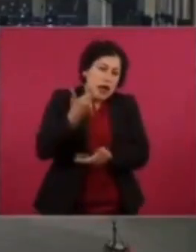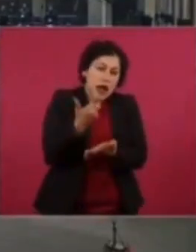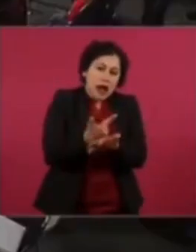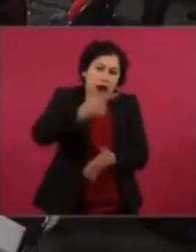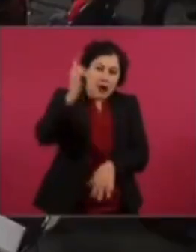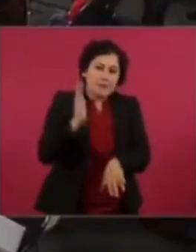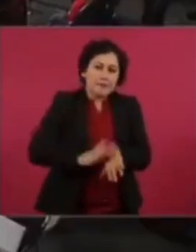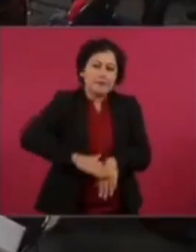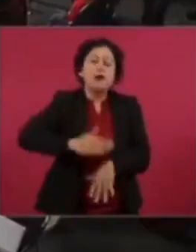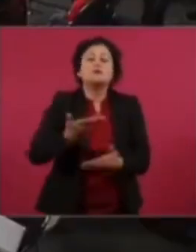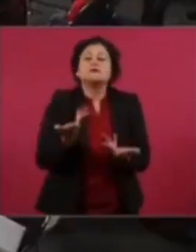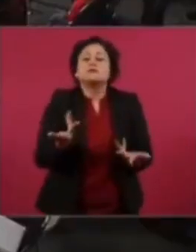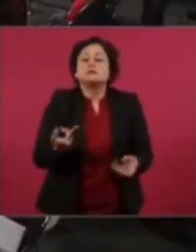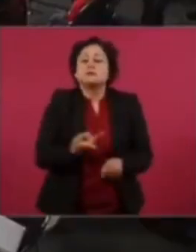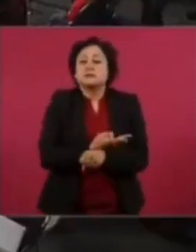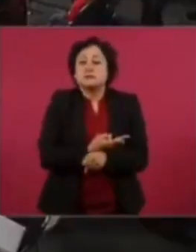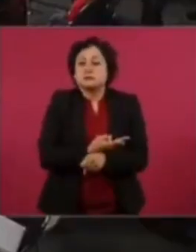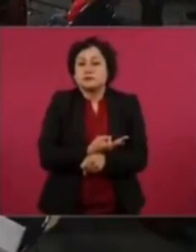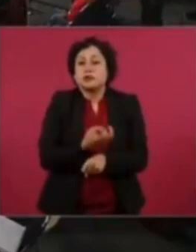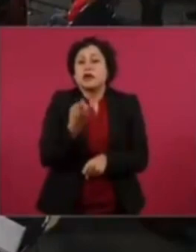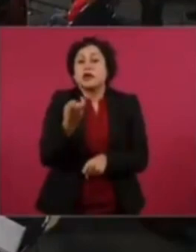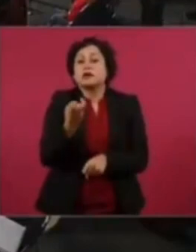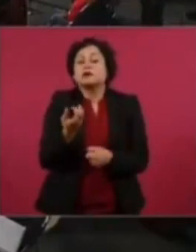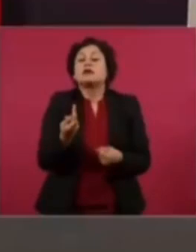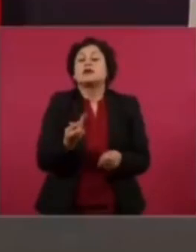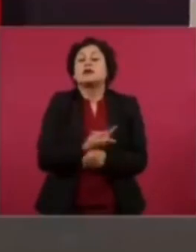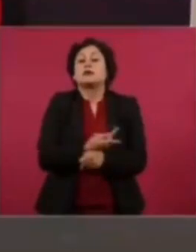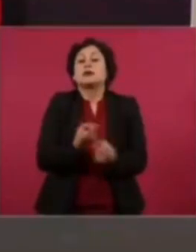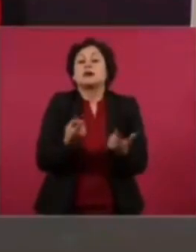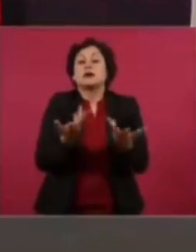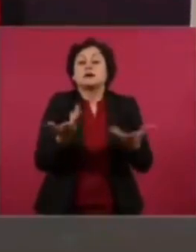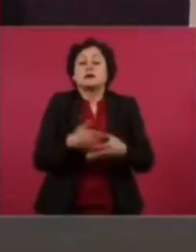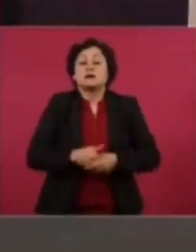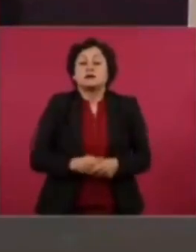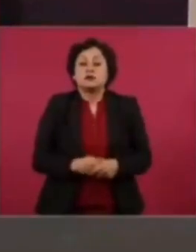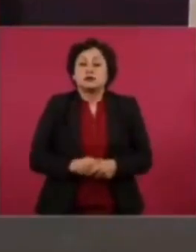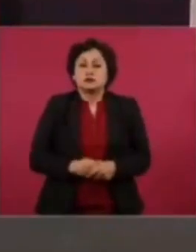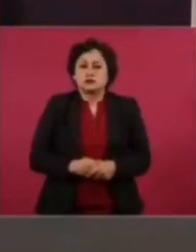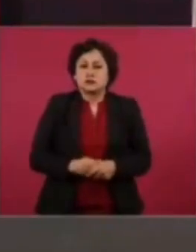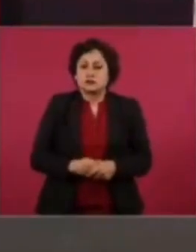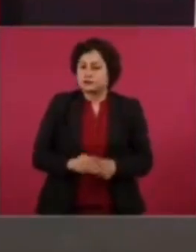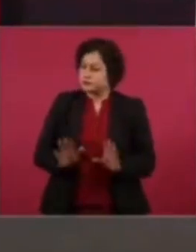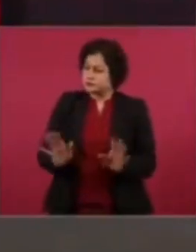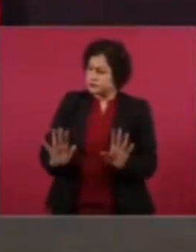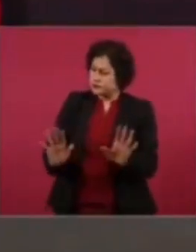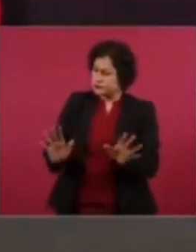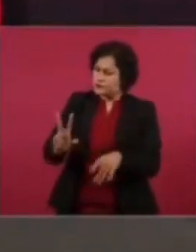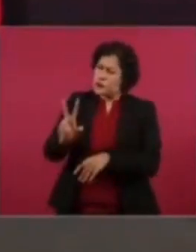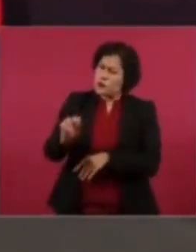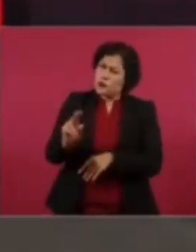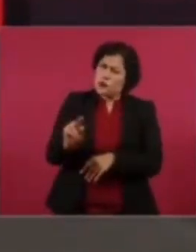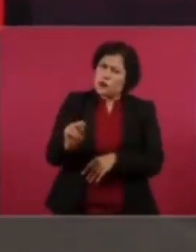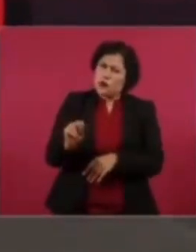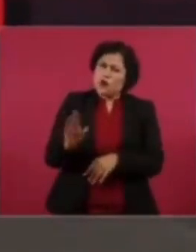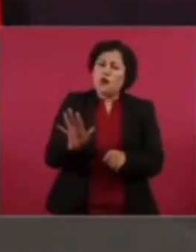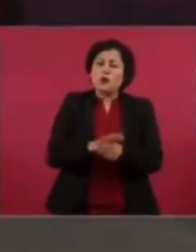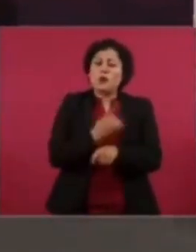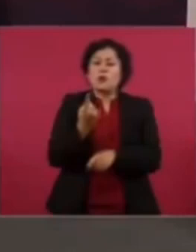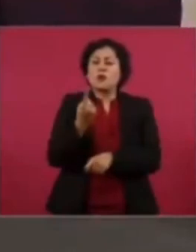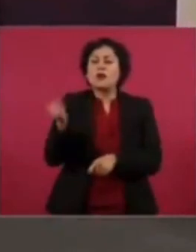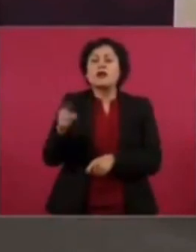En caso de que escale este tipo no, de acciones. No va a escalar. Jornadas. No. Es que lo que quisieran era que